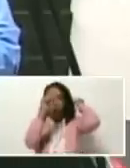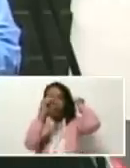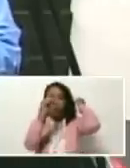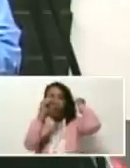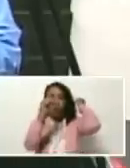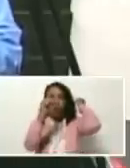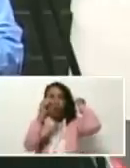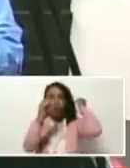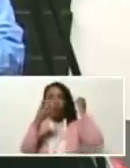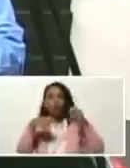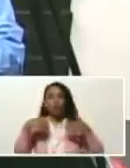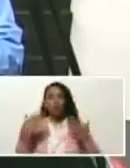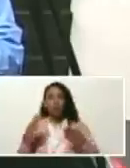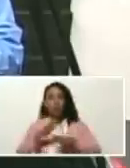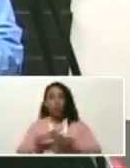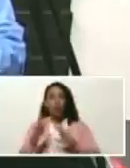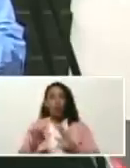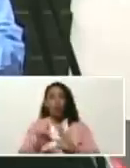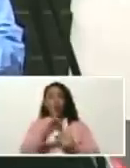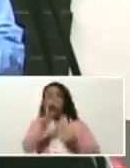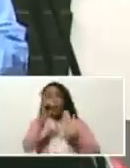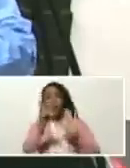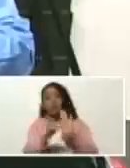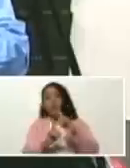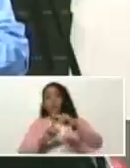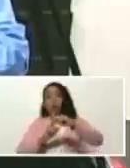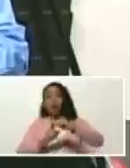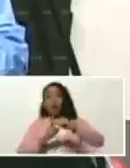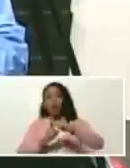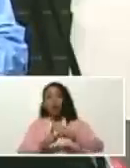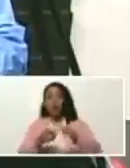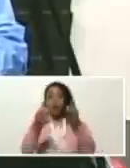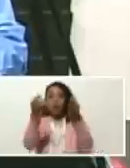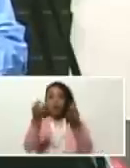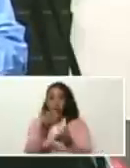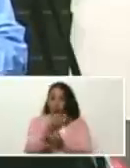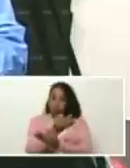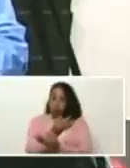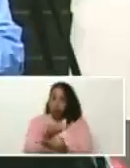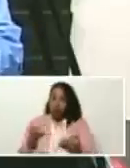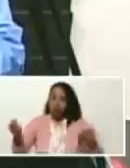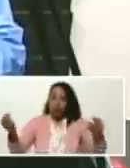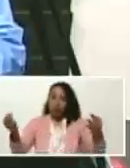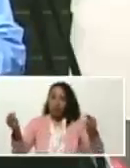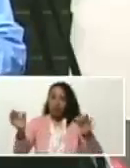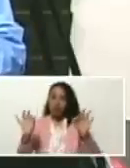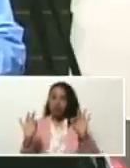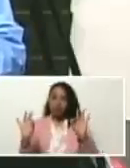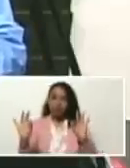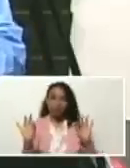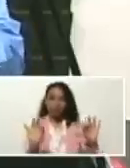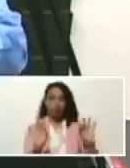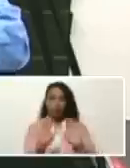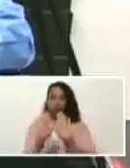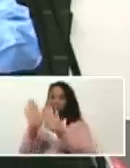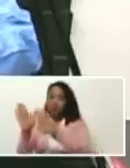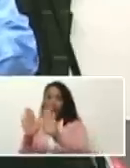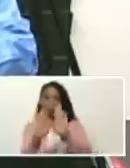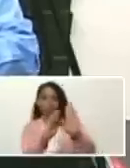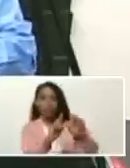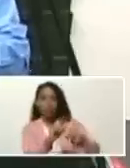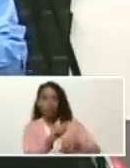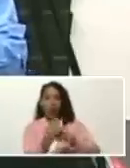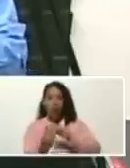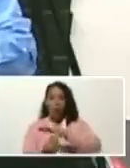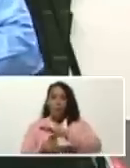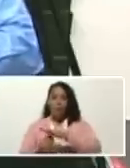por la diplomacia positiva prudente que ha apoyado y que sirve de base